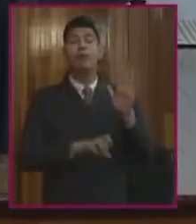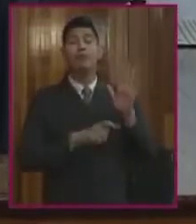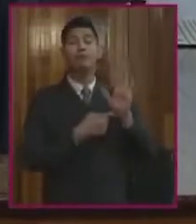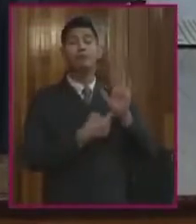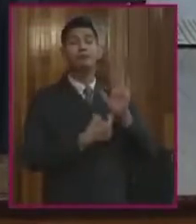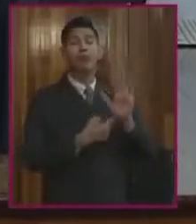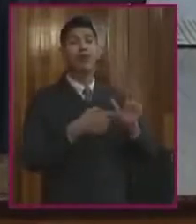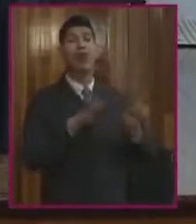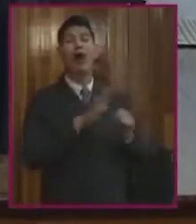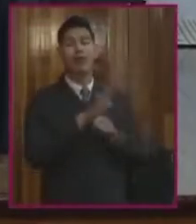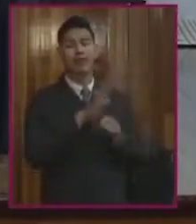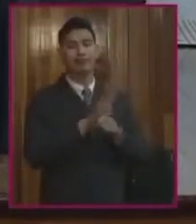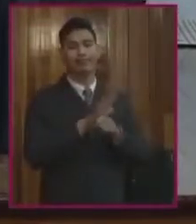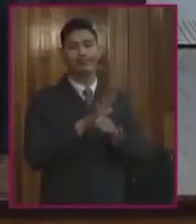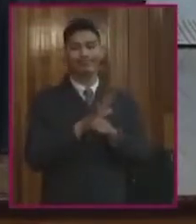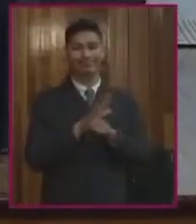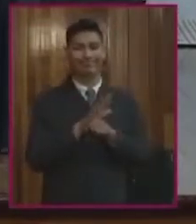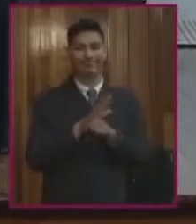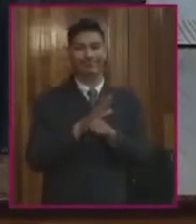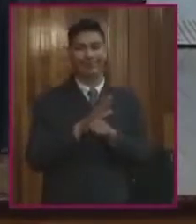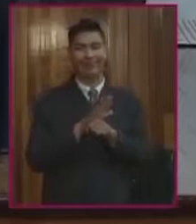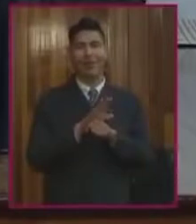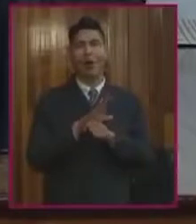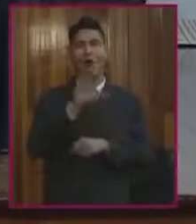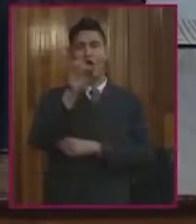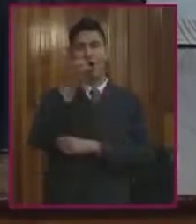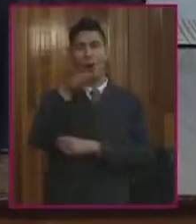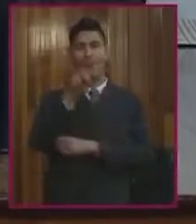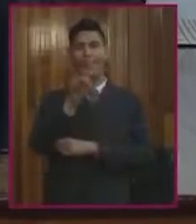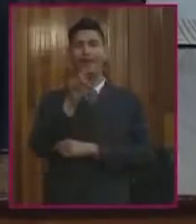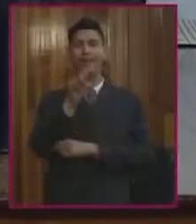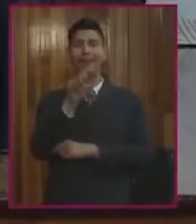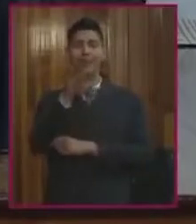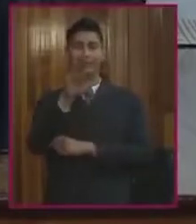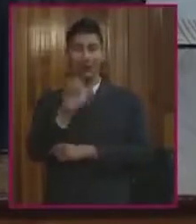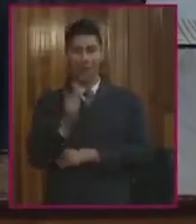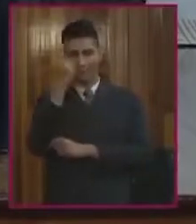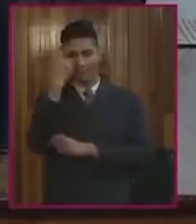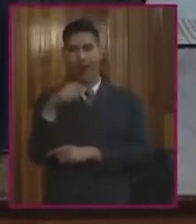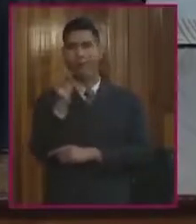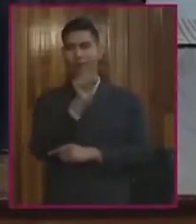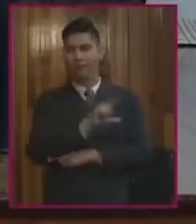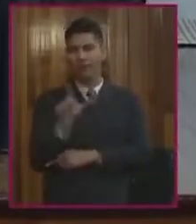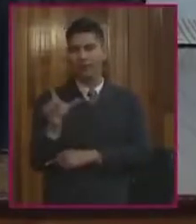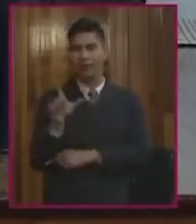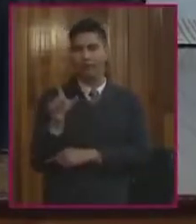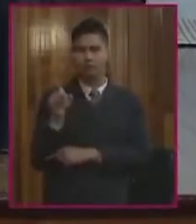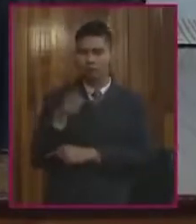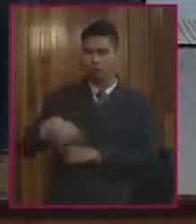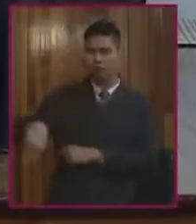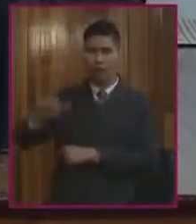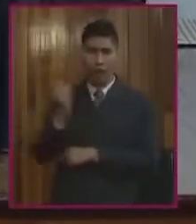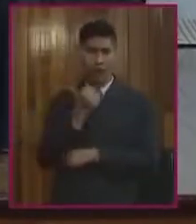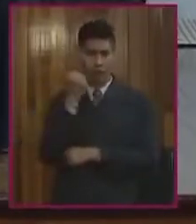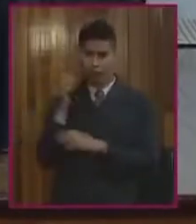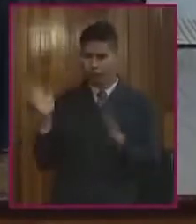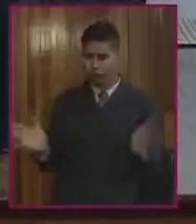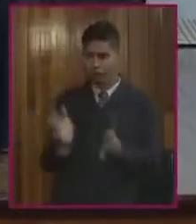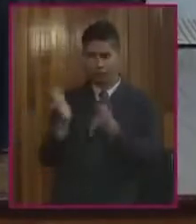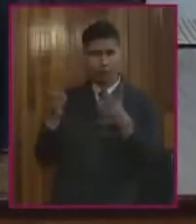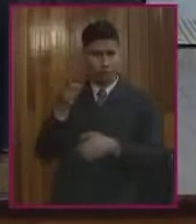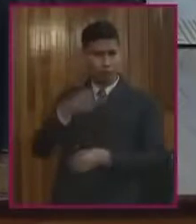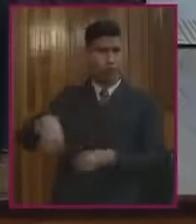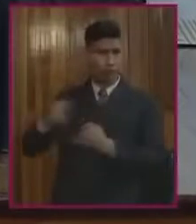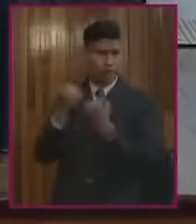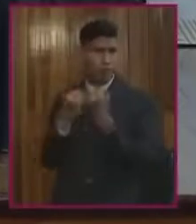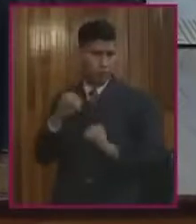competencia profesional, que se establece la generación de ambientes formativos para propiciar la autonomía y promover el desarrollo de las competencias